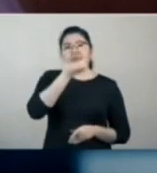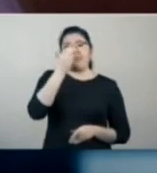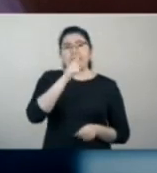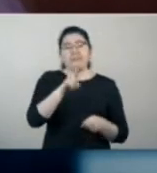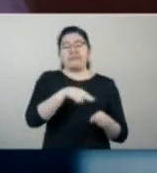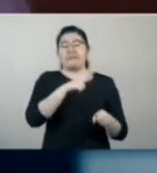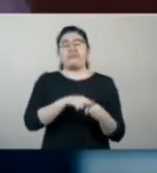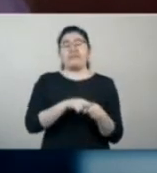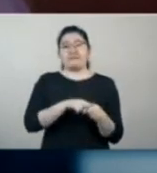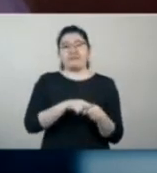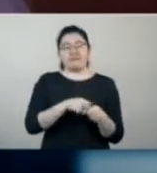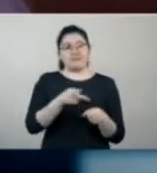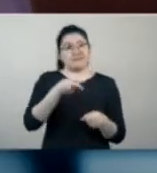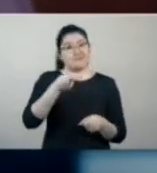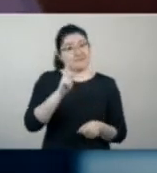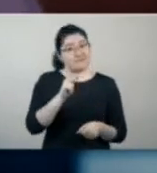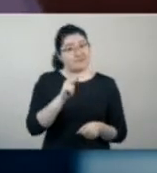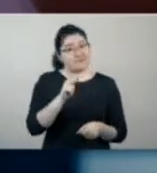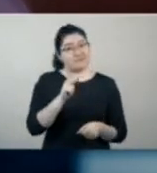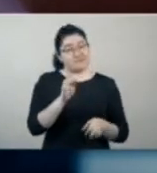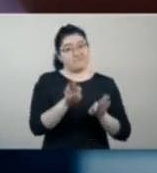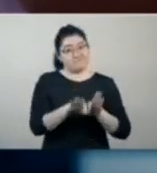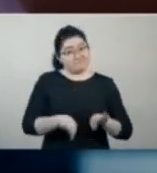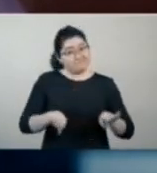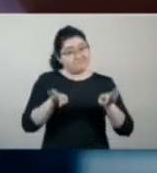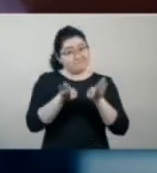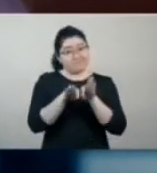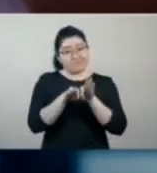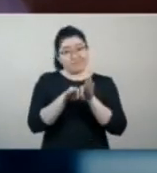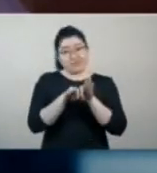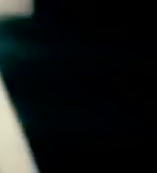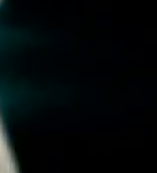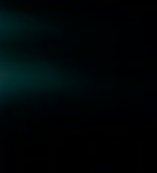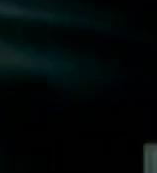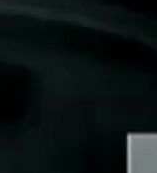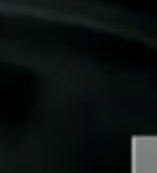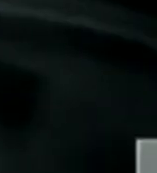usarlos. Pero sí hay que dejarlos, hay que tenerlos puestos todo el tiempo.